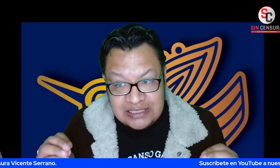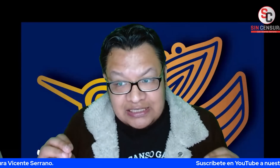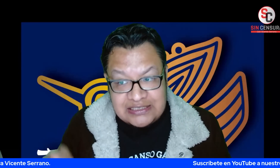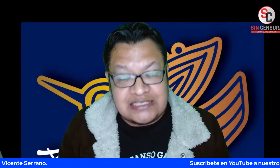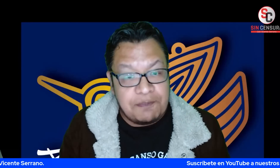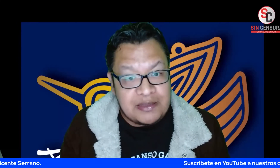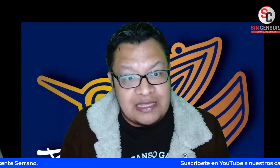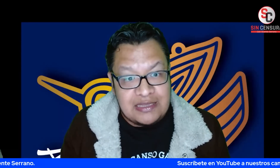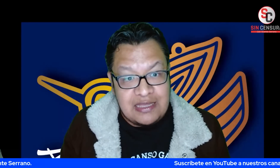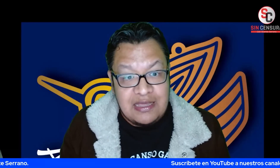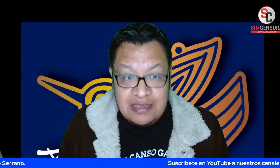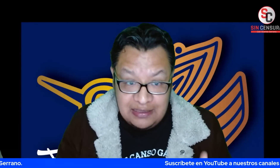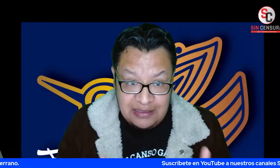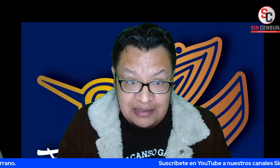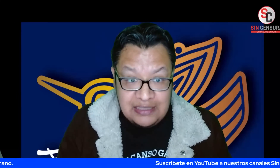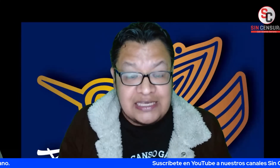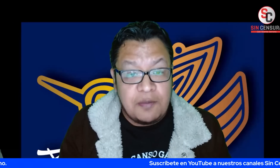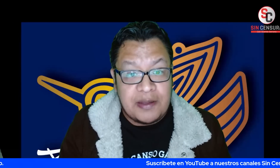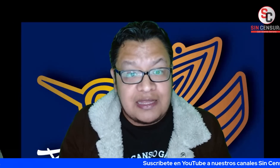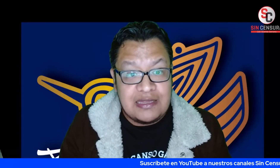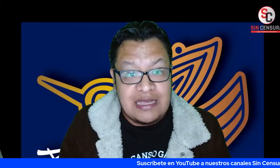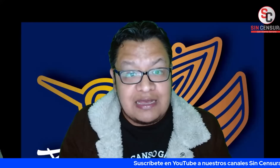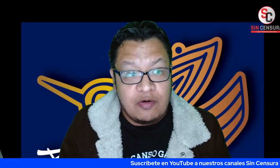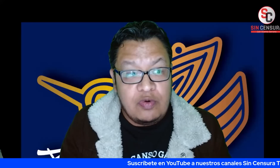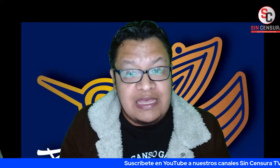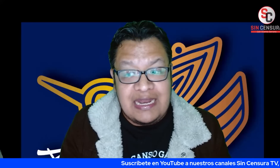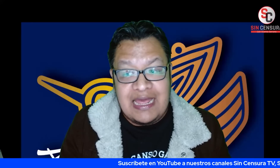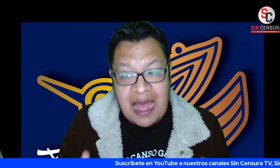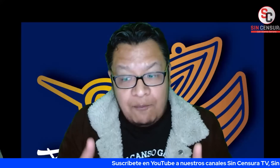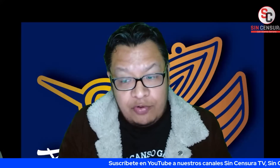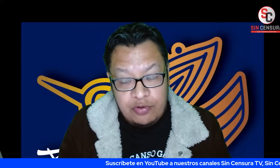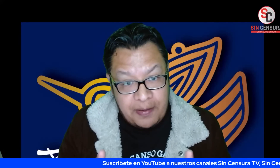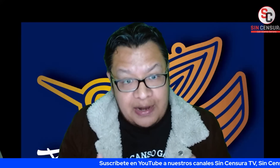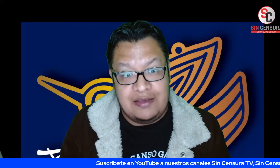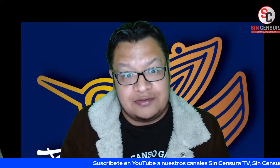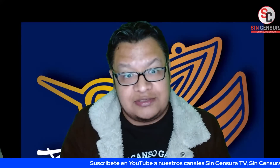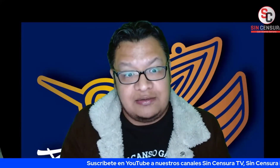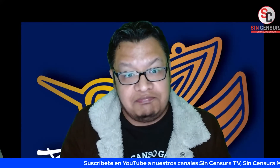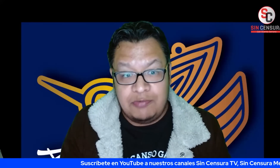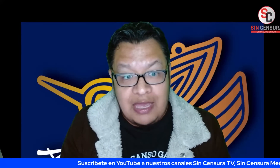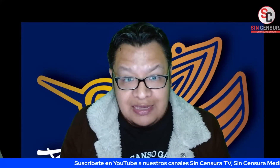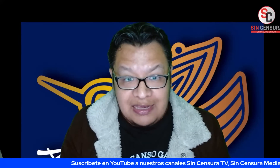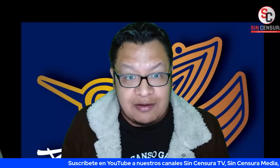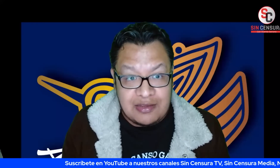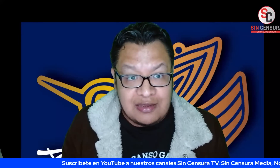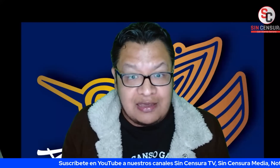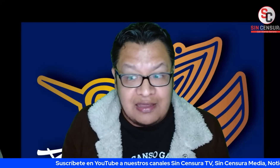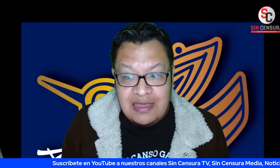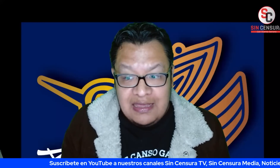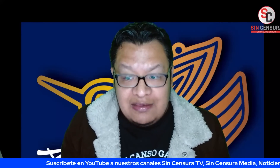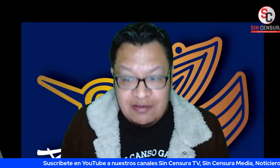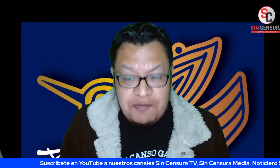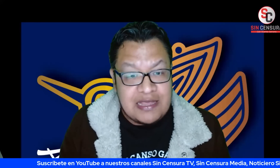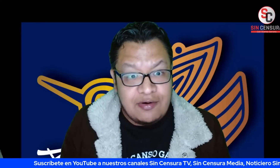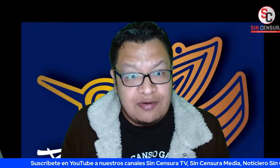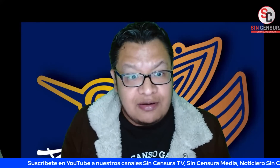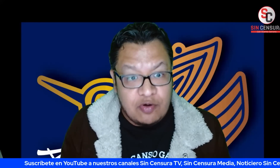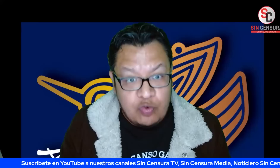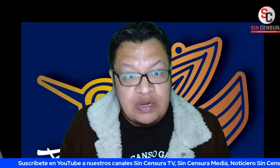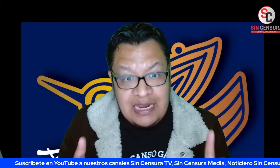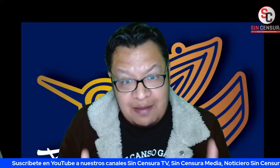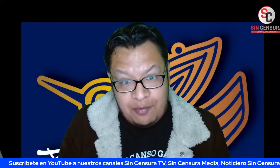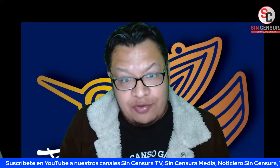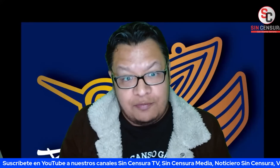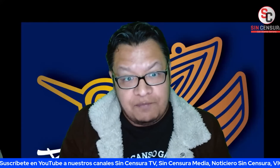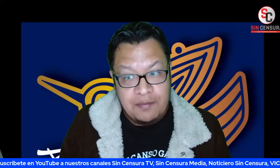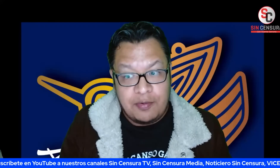se hace patente, y se hizo patente con un INE a modo para ellos, ¿eh? No, hay que recordar que ellos perdieron con